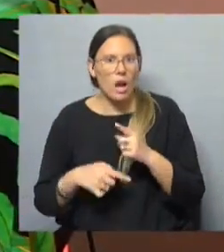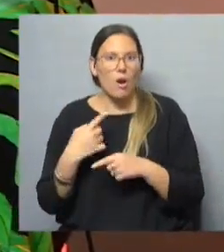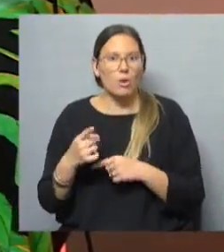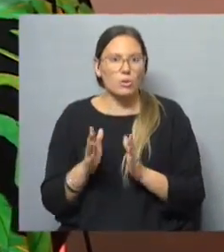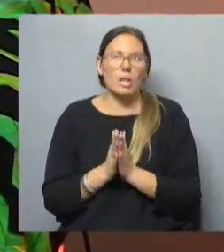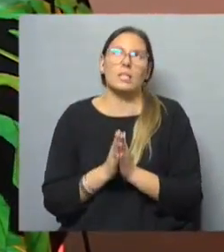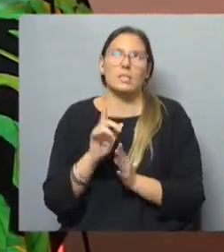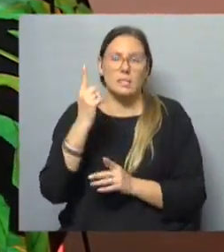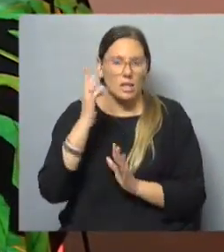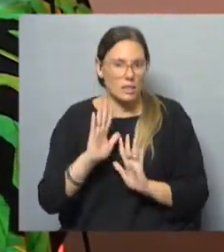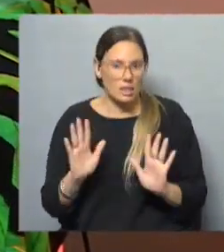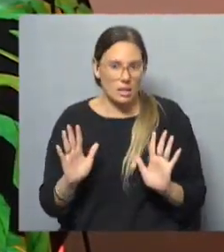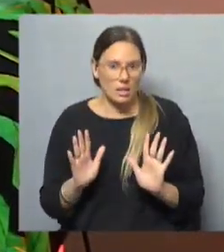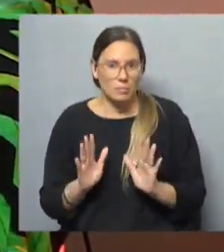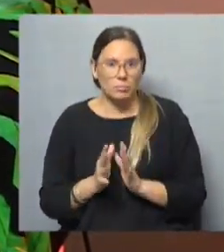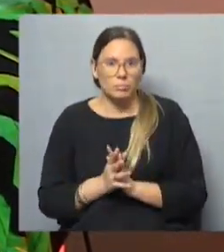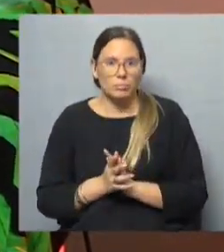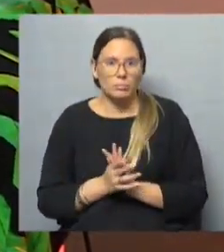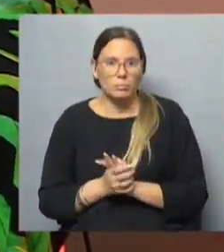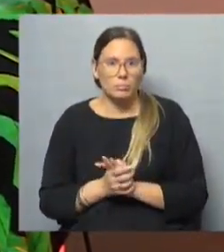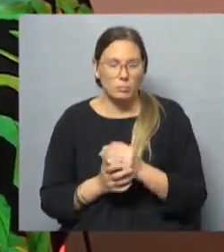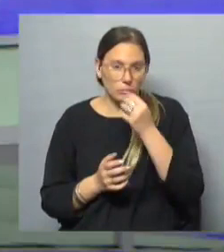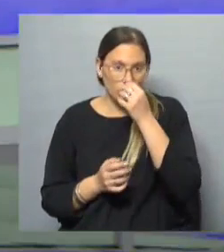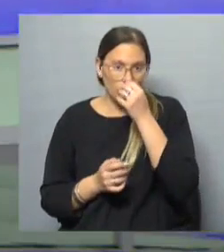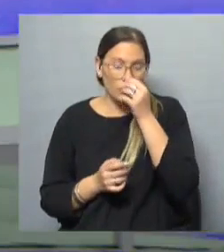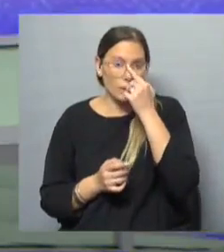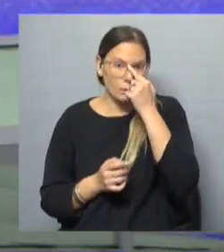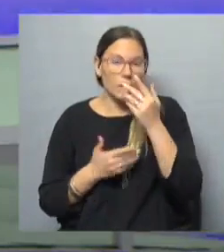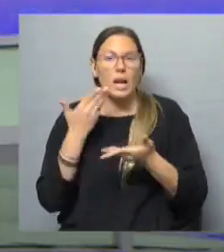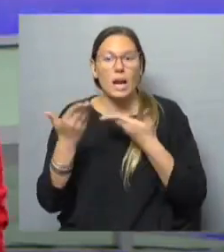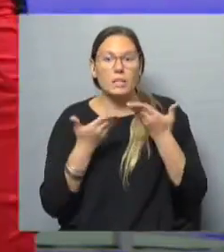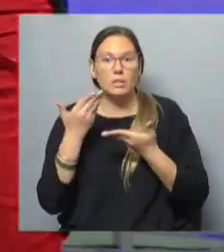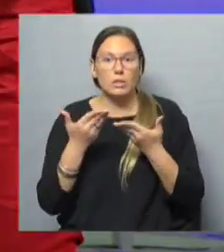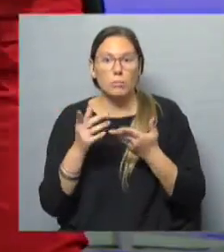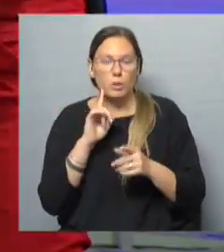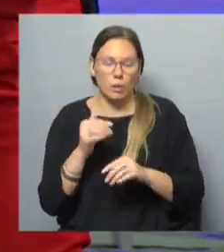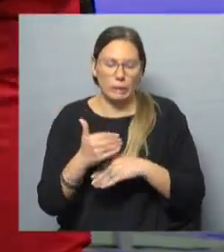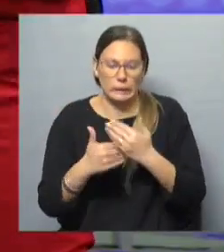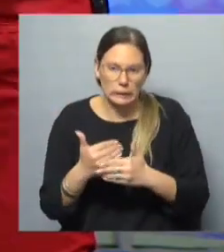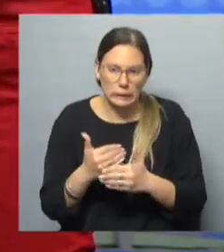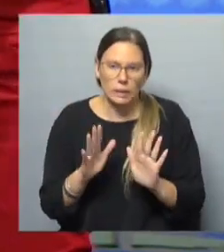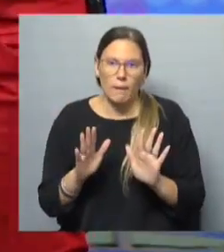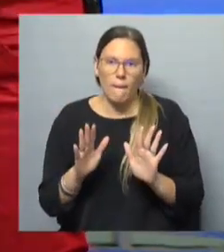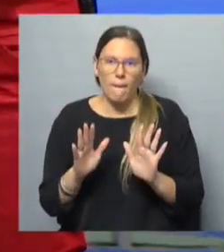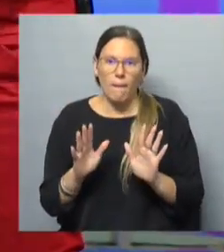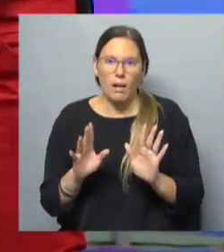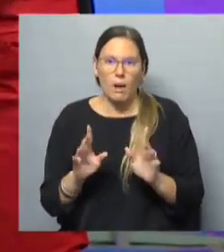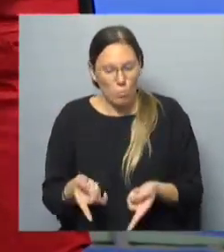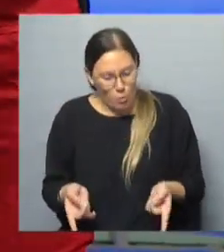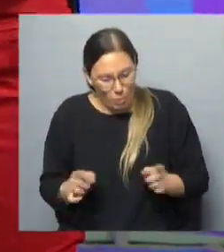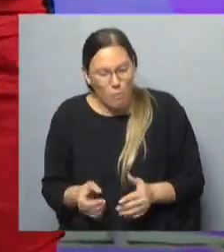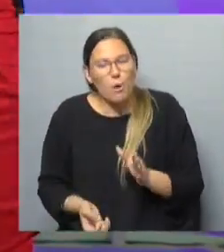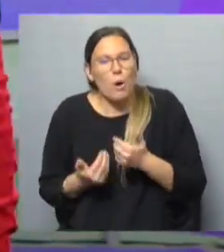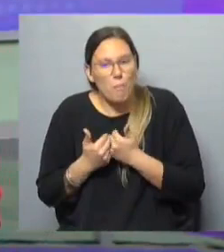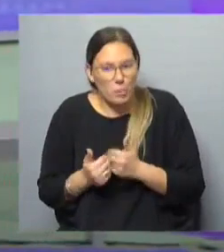Santa. Genial. Salado. Sí, bueno, sí, y la versión sí. Que van a hacer, bueno, capaz que me estoy adelantando un poco. Vayamos a los inicios y